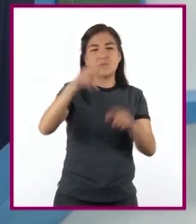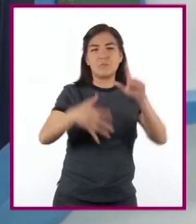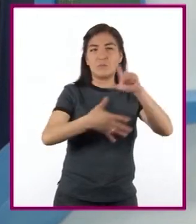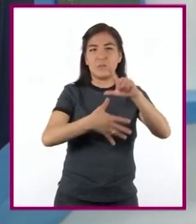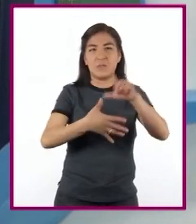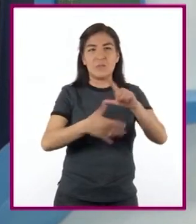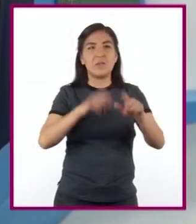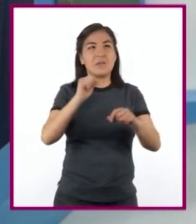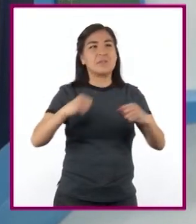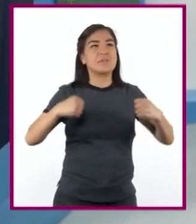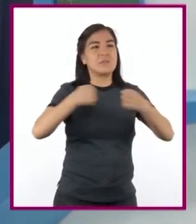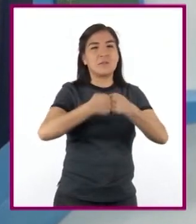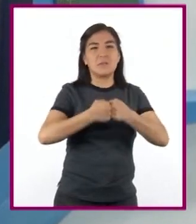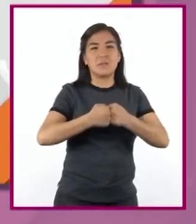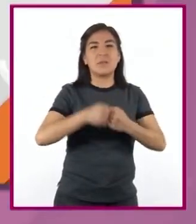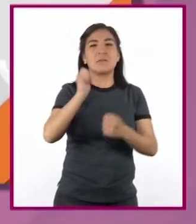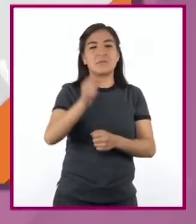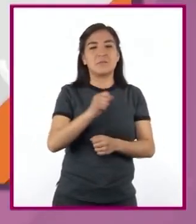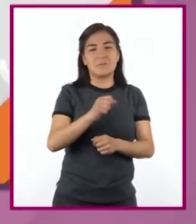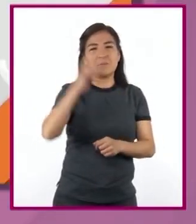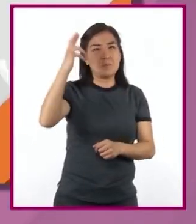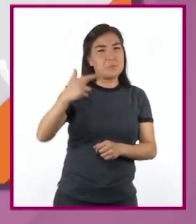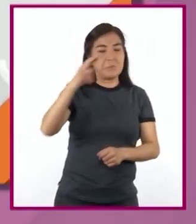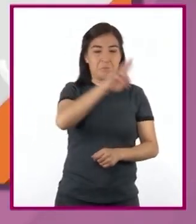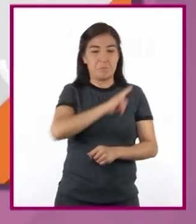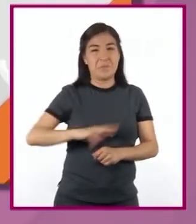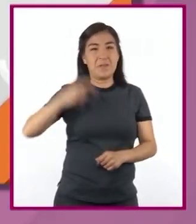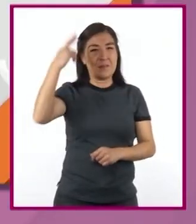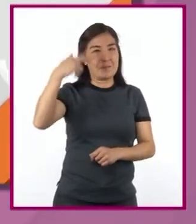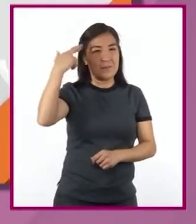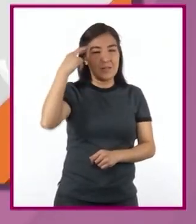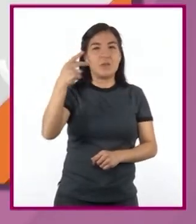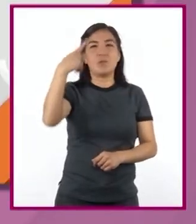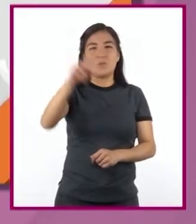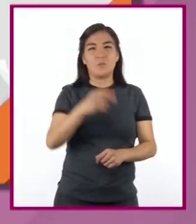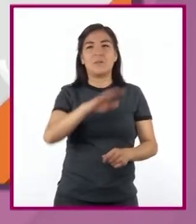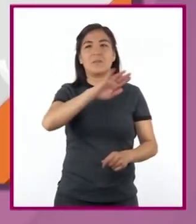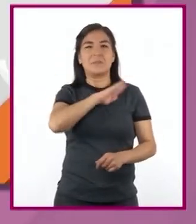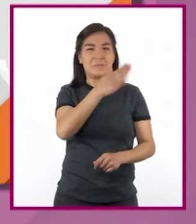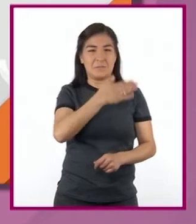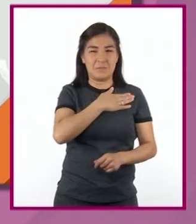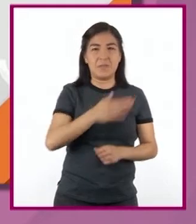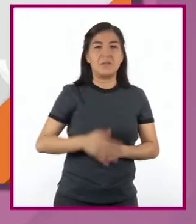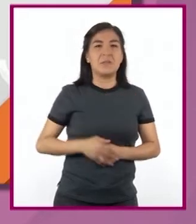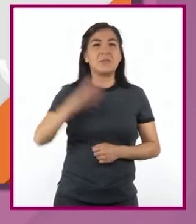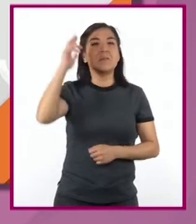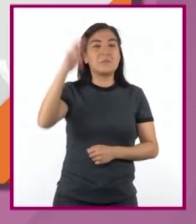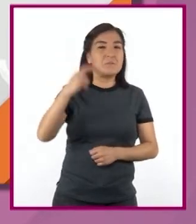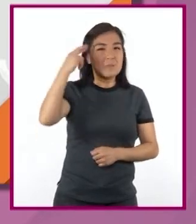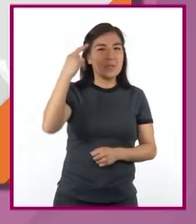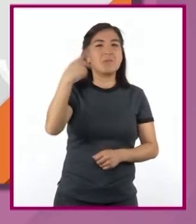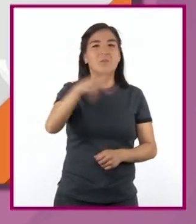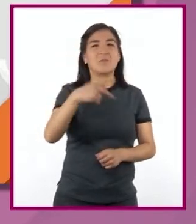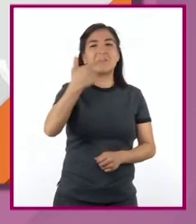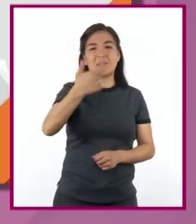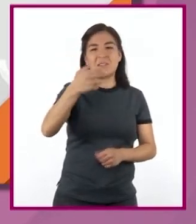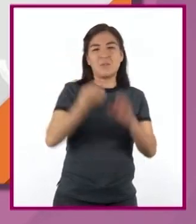divididas en 4 virreinatos: Virreinato de Nueva España, Virreinato de Nueva